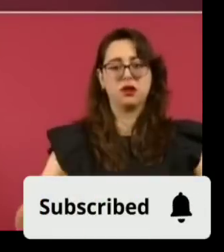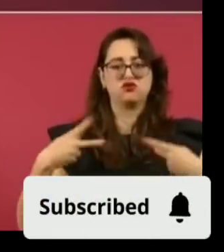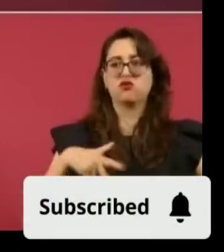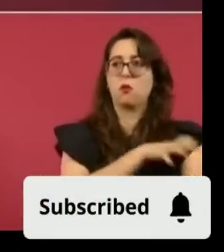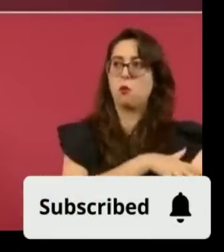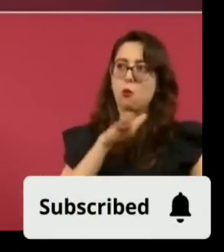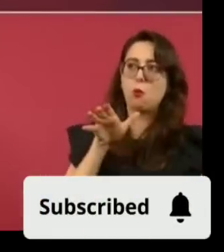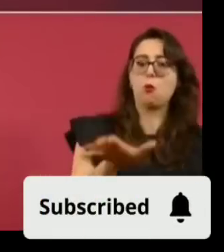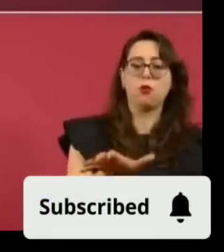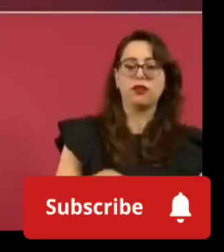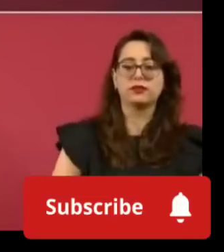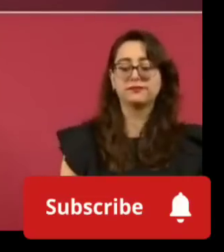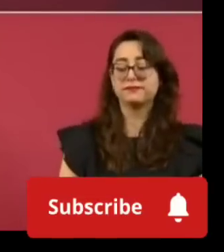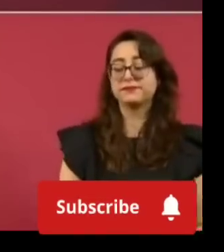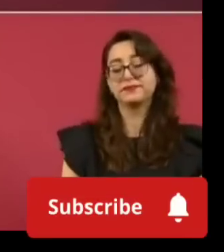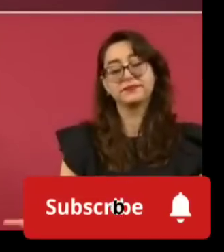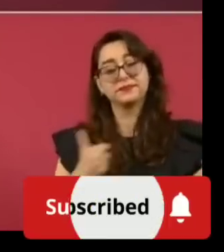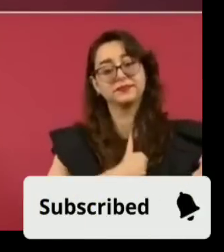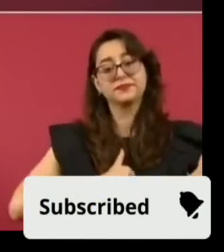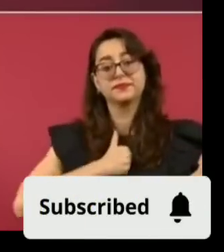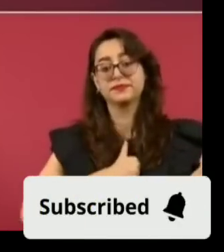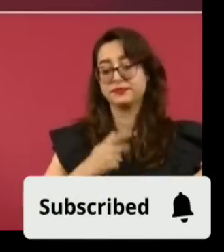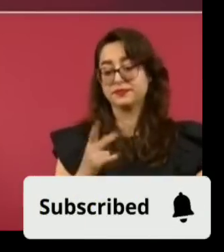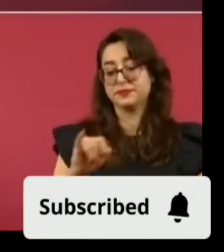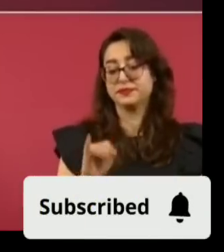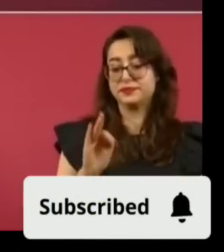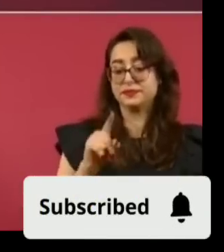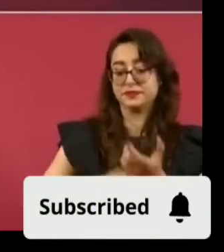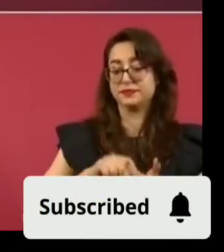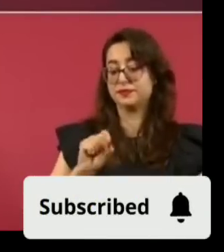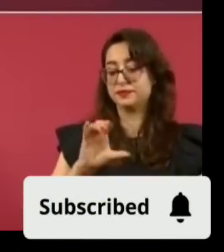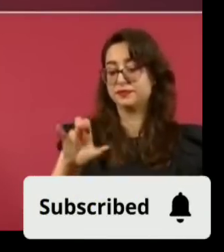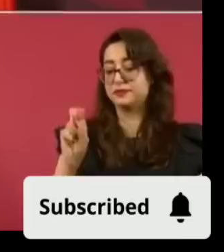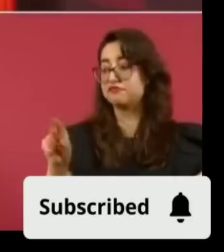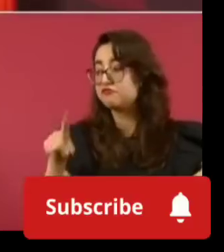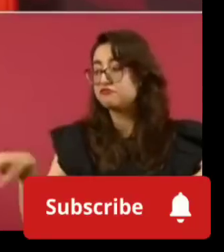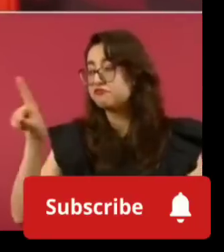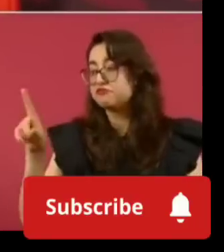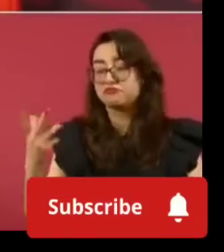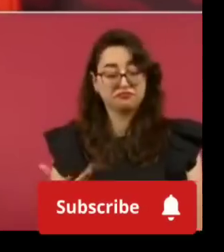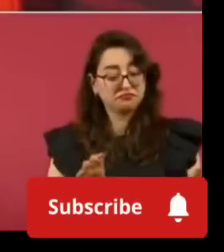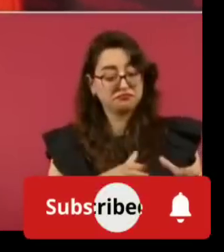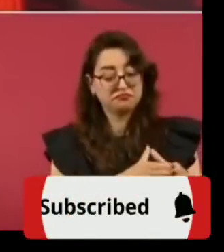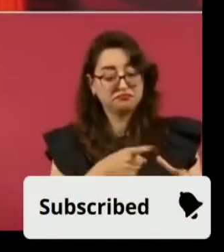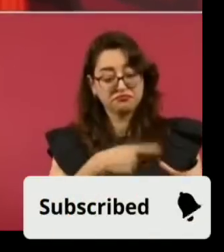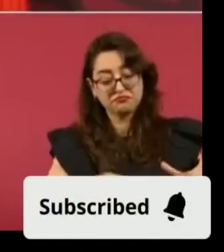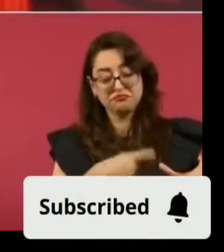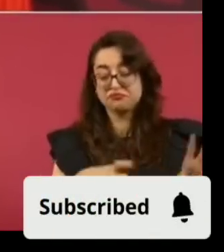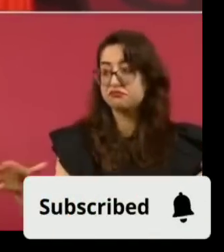Entonces, el Poder Judicial y en particular la Suprema Corte están al servicio de la minoría.